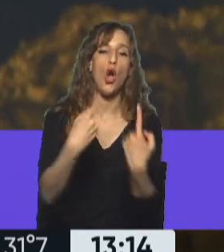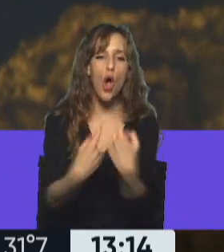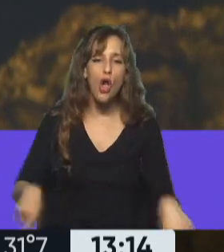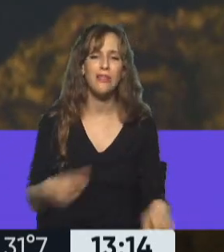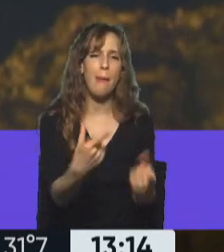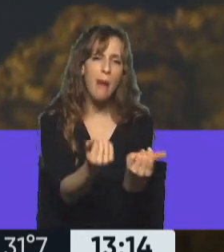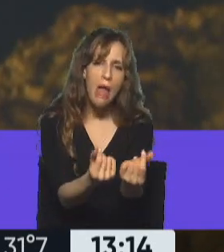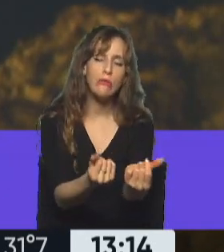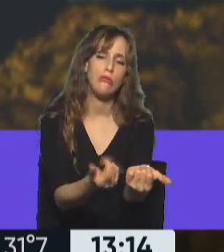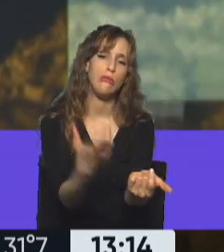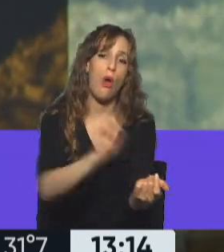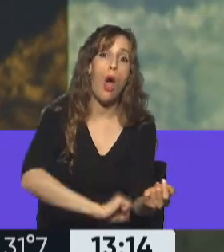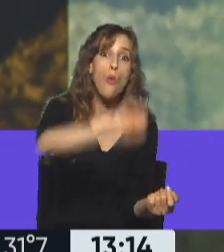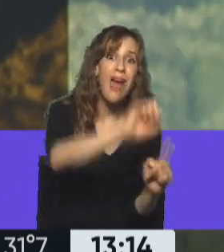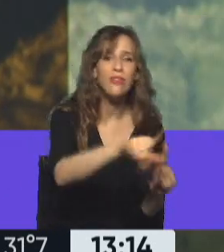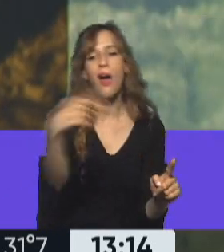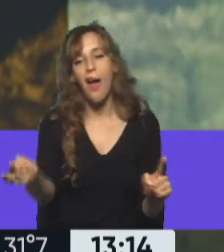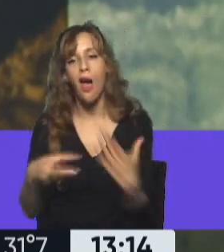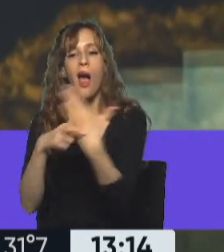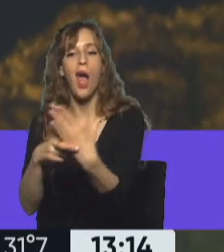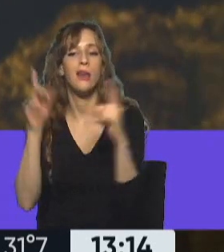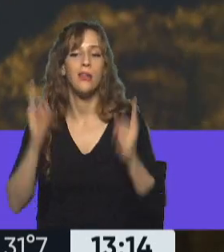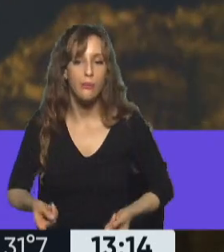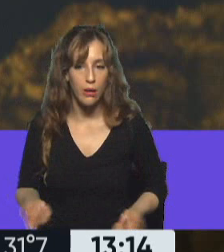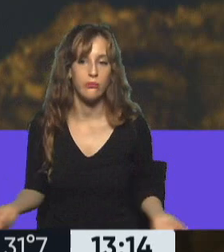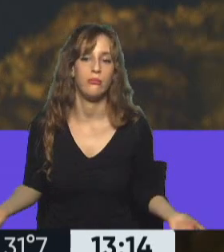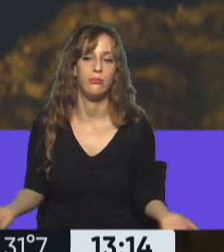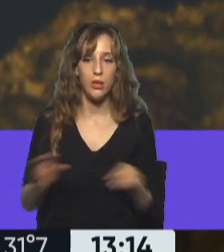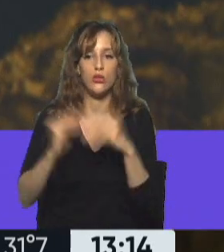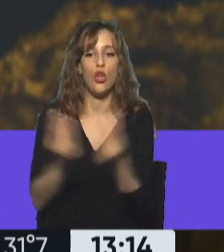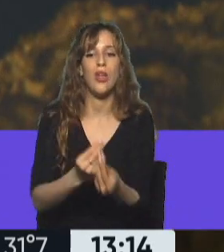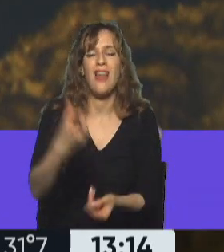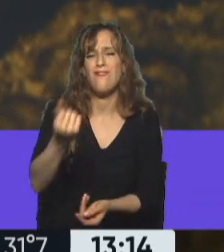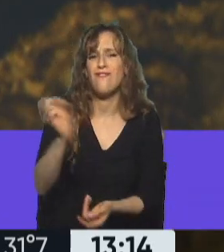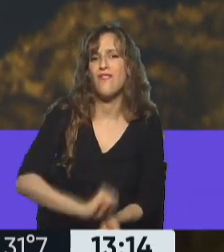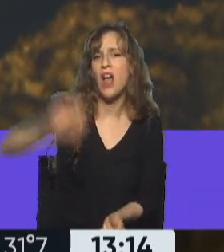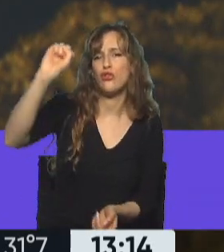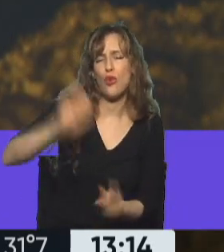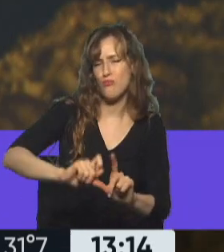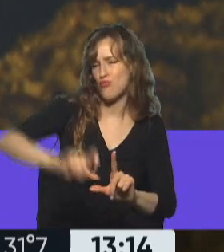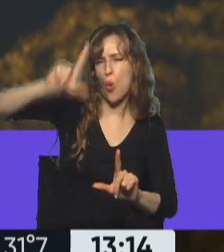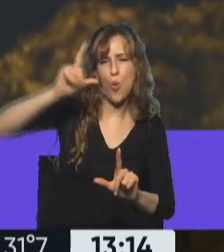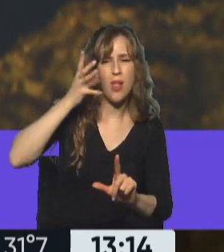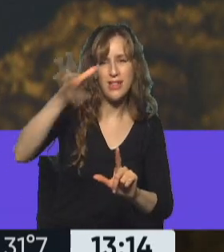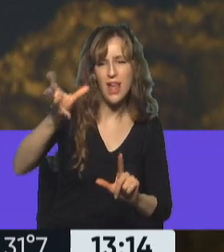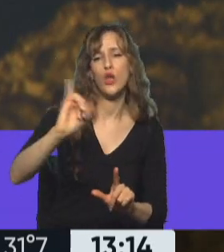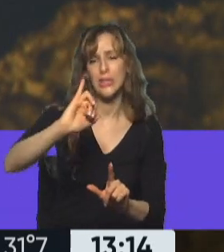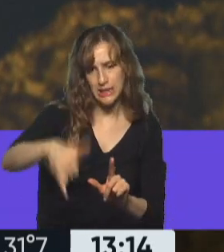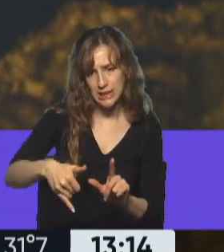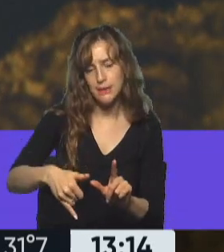Bueno, convengamos que tampoco está ocurriendo eso. Tuvimos una inflación muy alta, es cierto, esto ocurrió en el mes